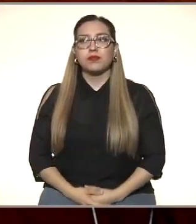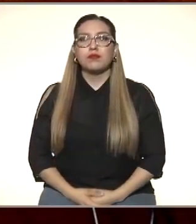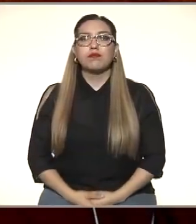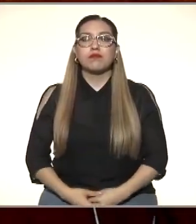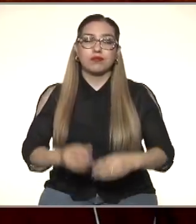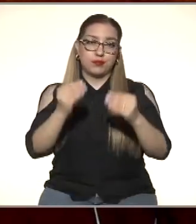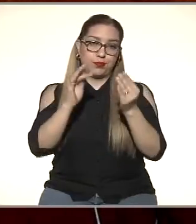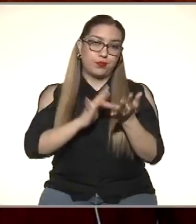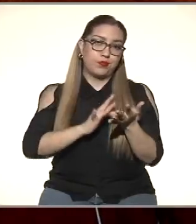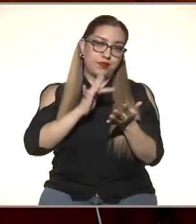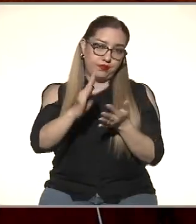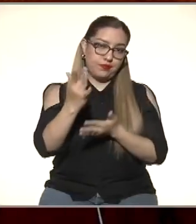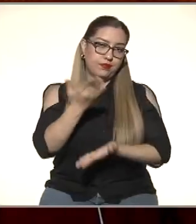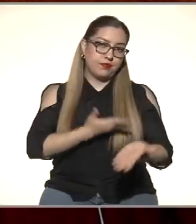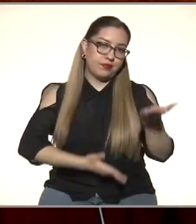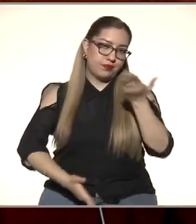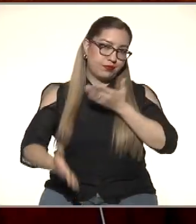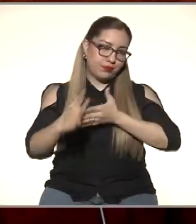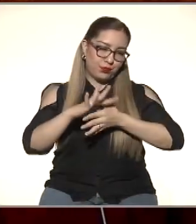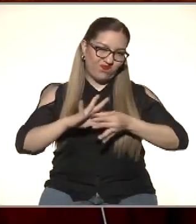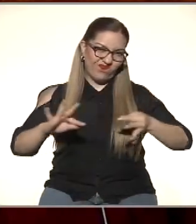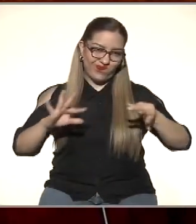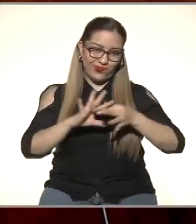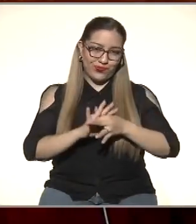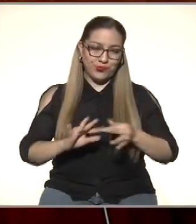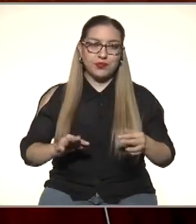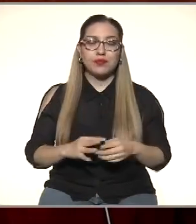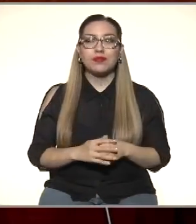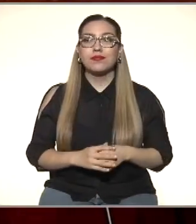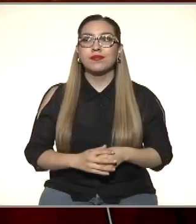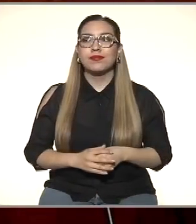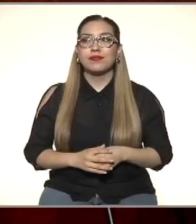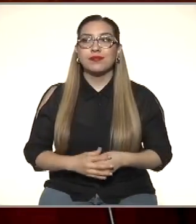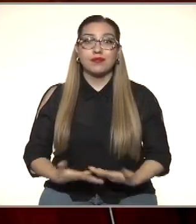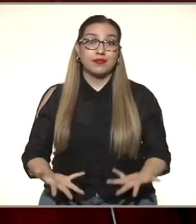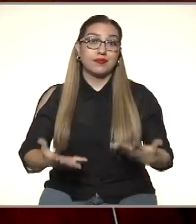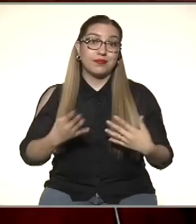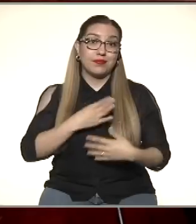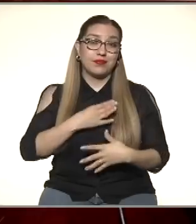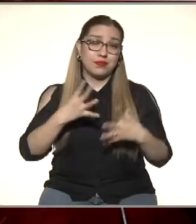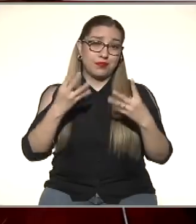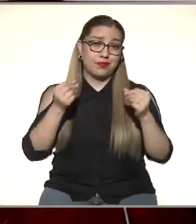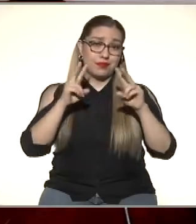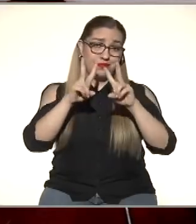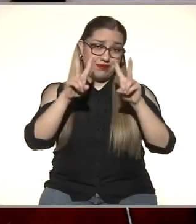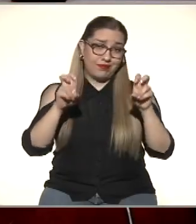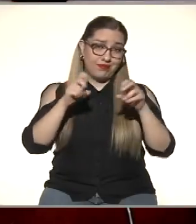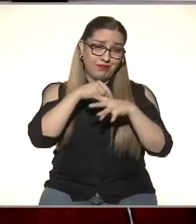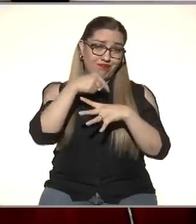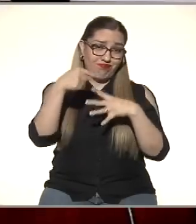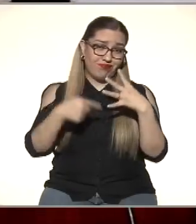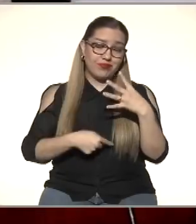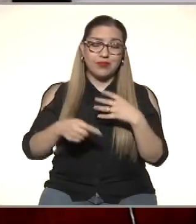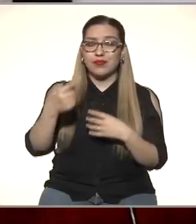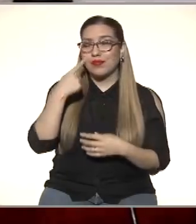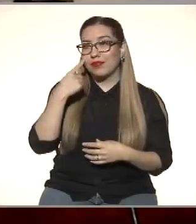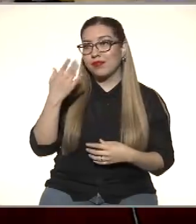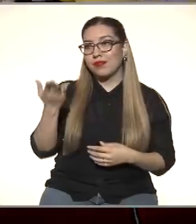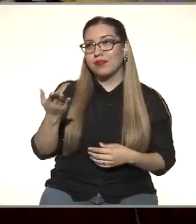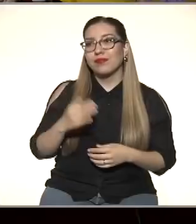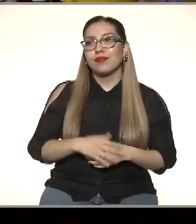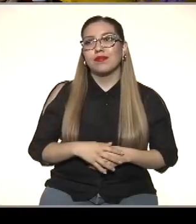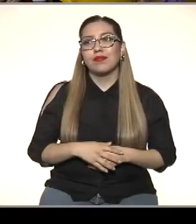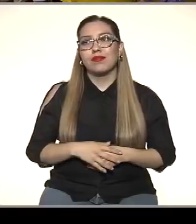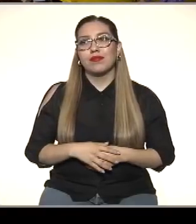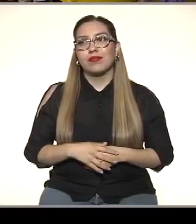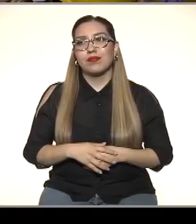Muchas gracias por compartirnos su testimonio y bueno, mucha tela de dónde cortar con respecto a esto. A ver, Olivia. Claro, pues